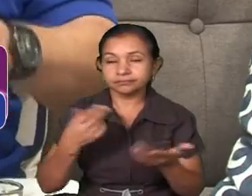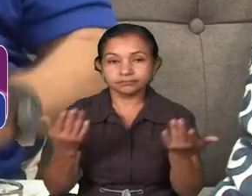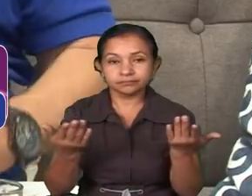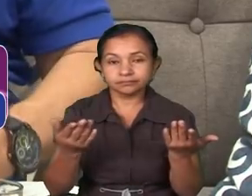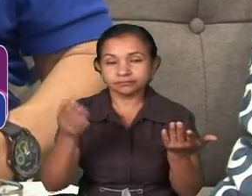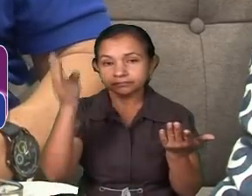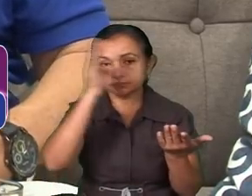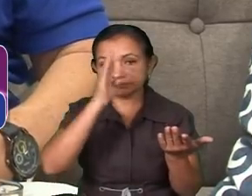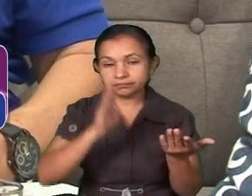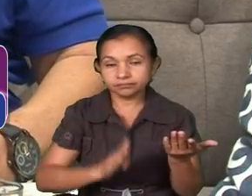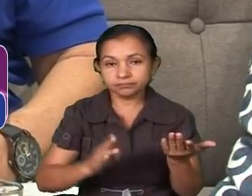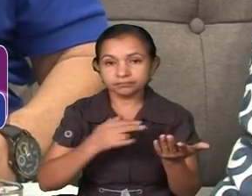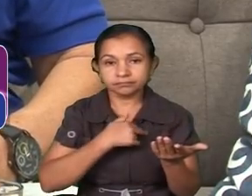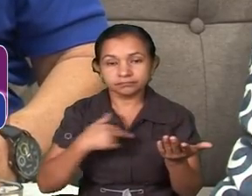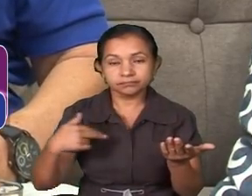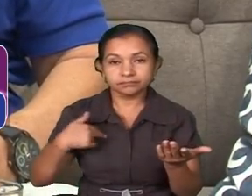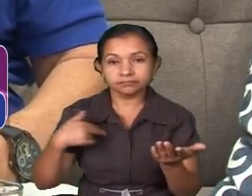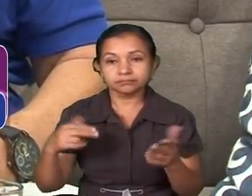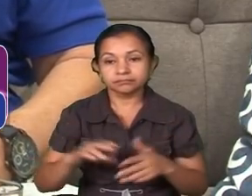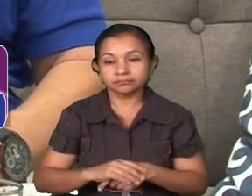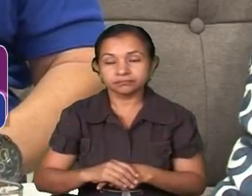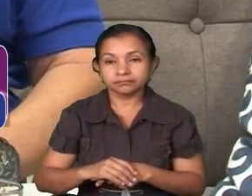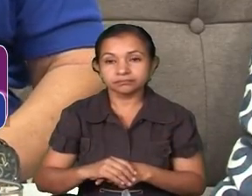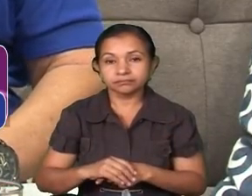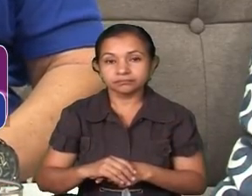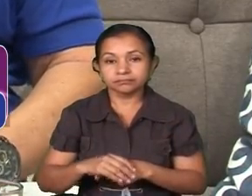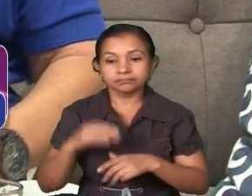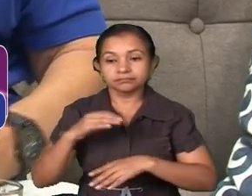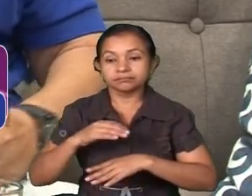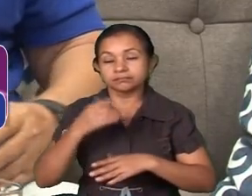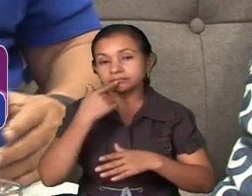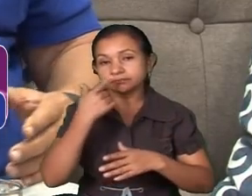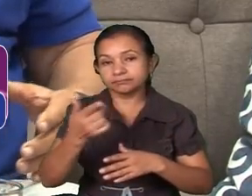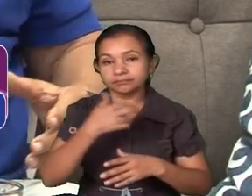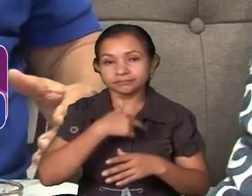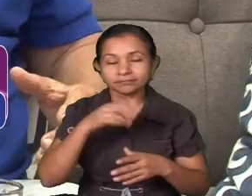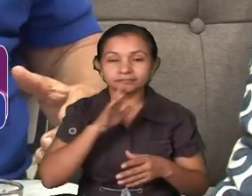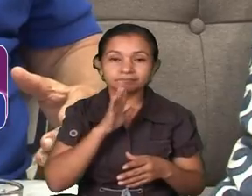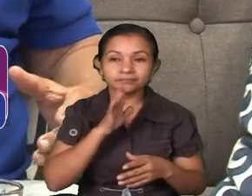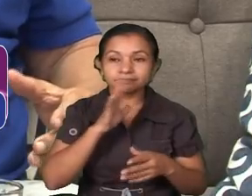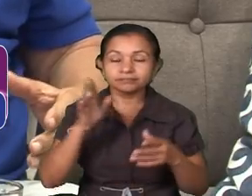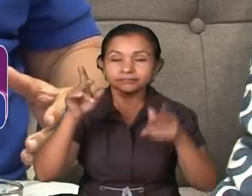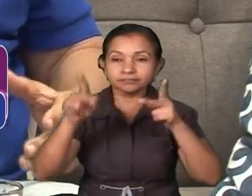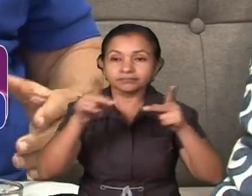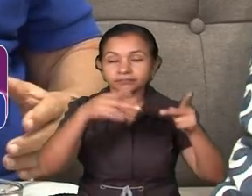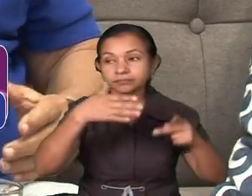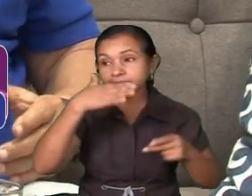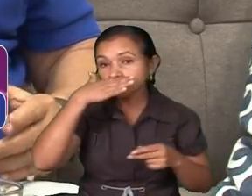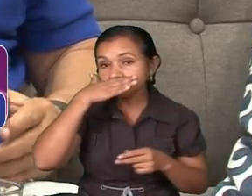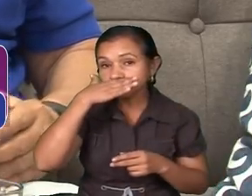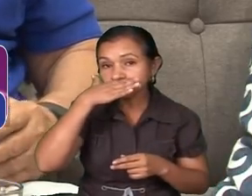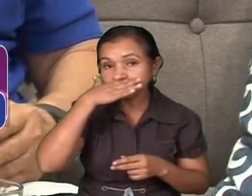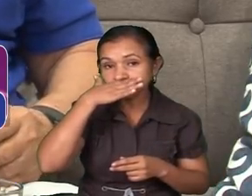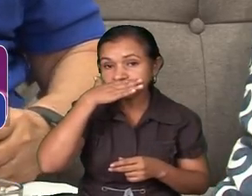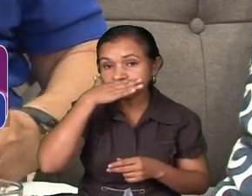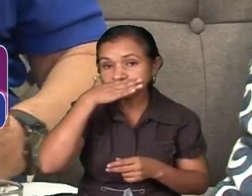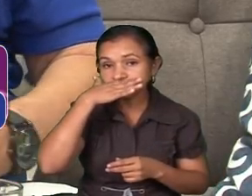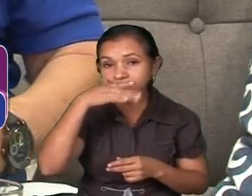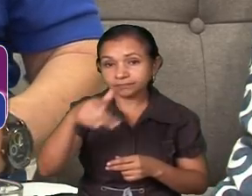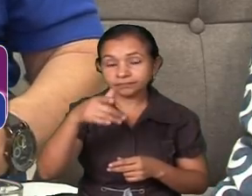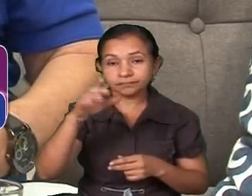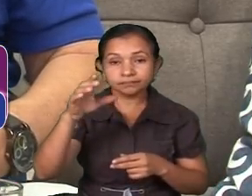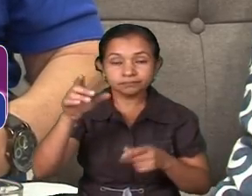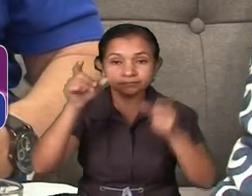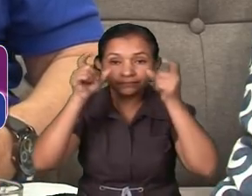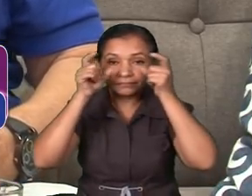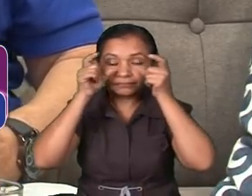porque nunca lo he hecho. Entonces, pero cuando tenemos sandinistas así, como un Carlos